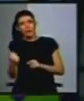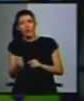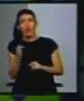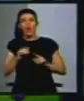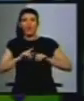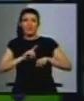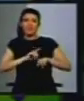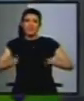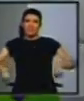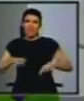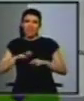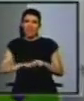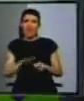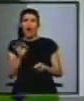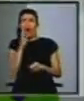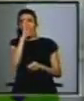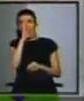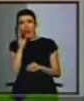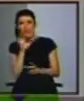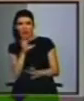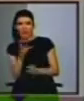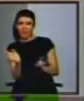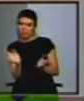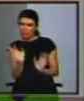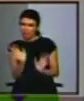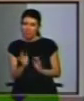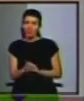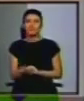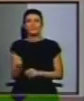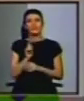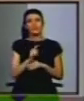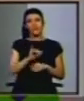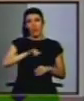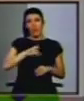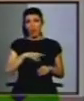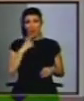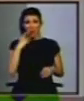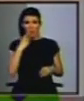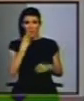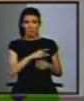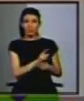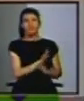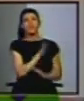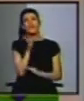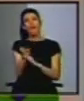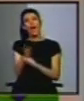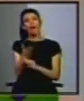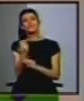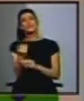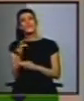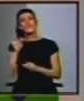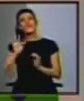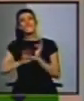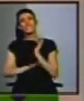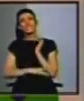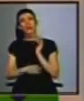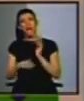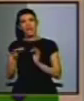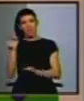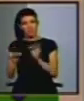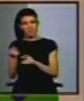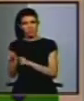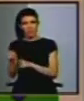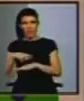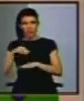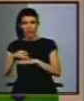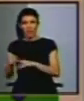que vienen con perros bravos. Juan está citado a la Fiscalía de Arica para este viernes, donde tendrá que explicar por qué puso este insólito letrero,